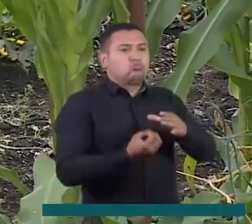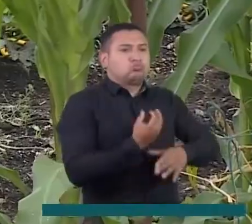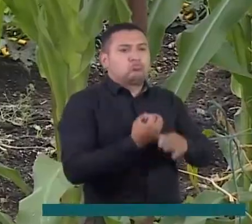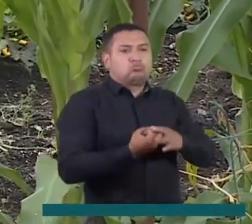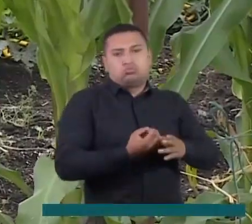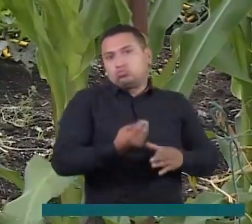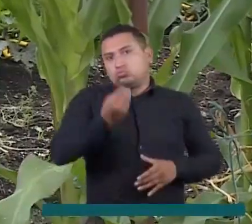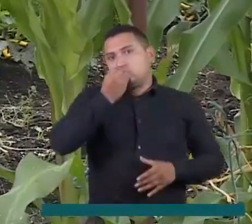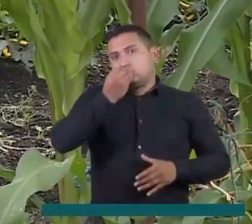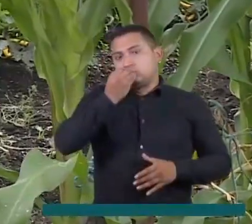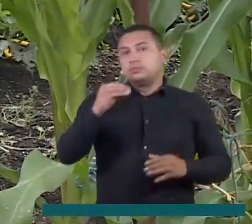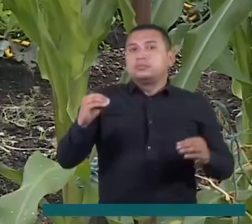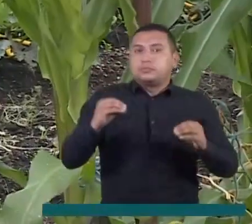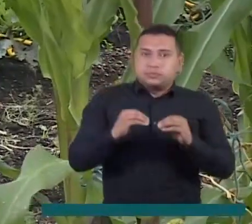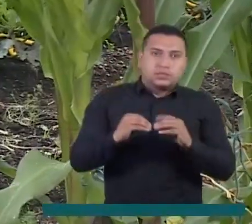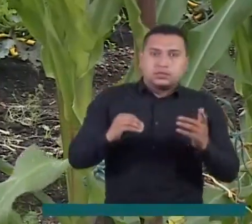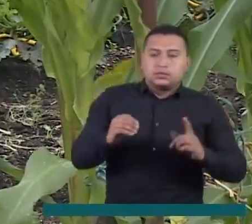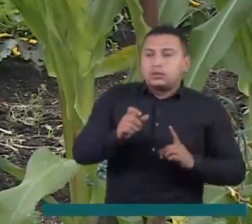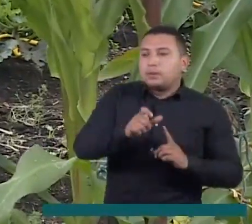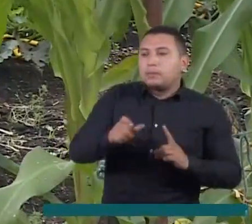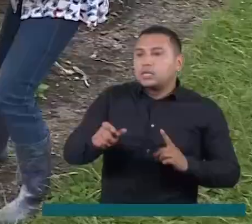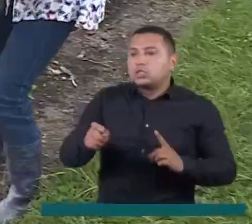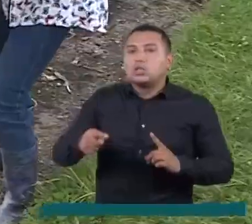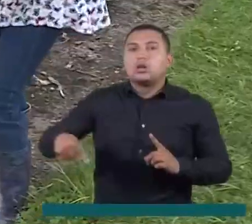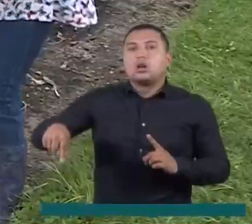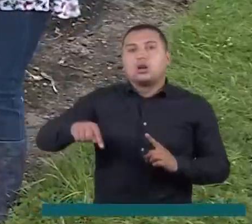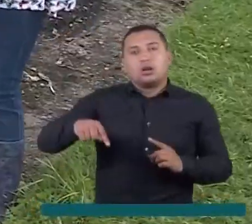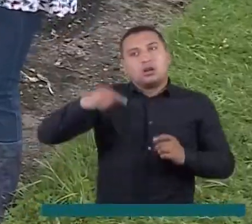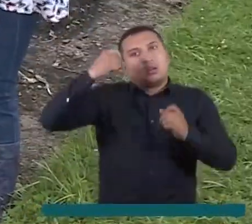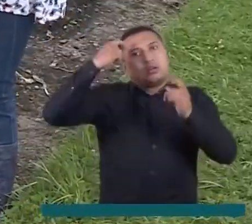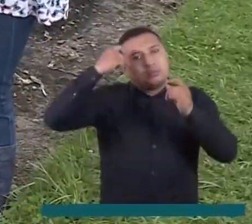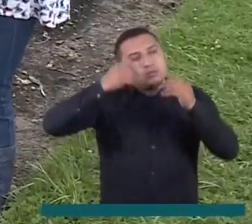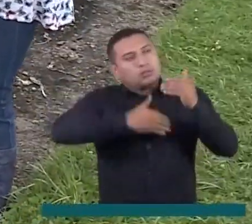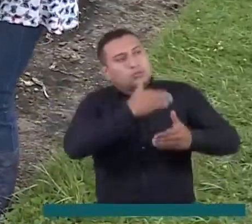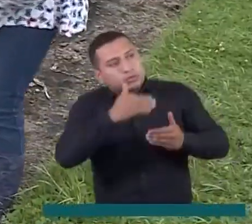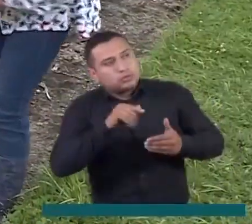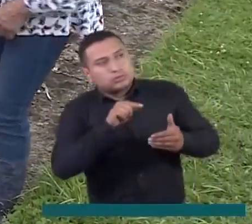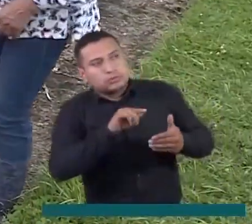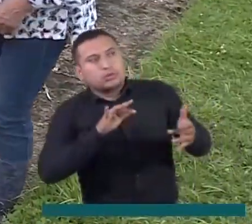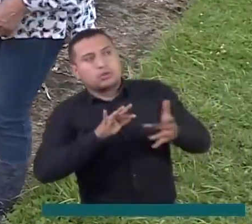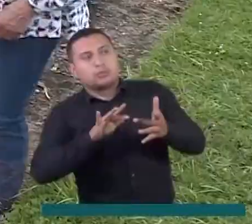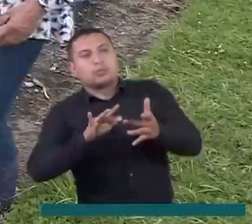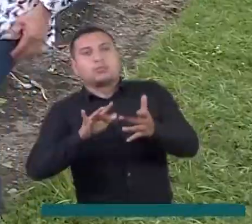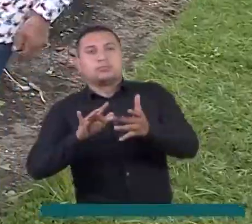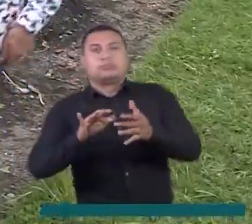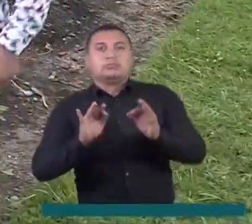y cada persona entienda el proceso que pasa cada hortaliza para llegar a la mesa.